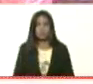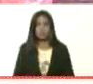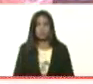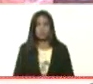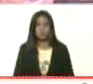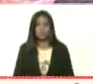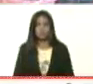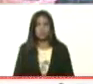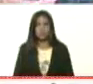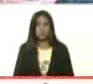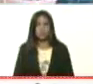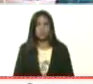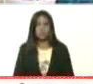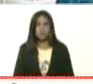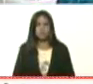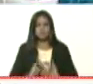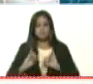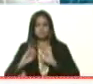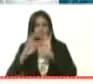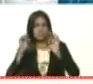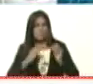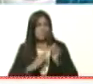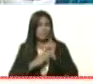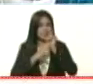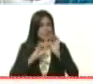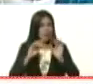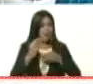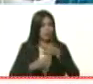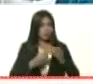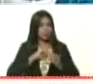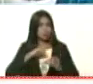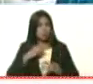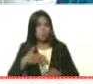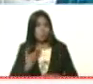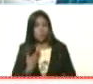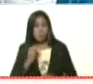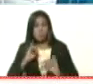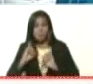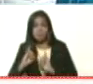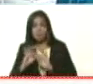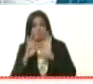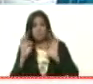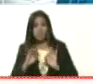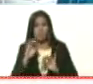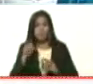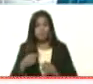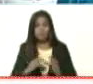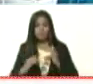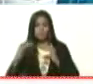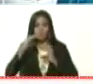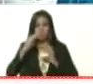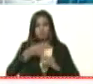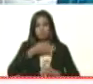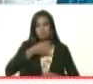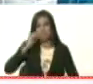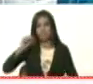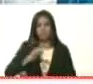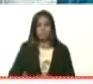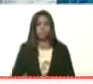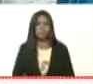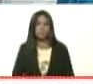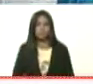Esto es lo principal. Solo así se puede evidenciar la superioridad del socialismo.